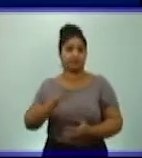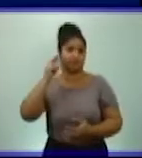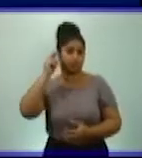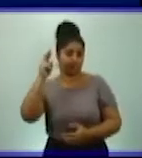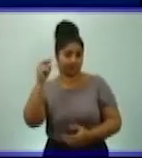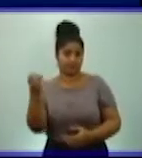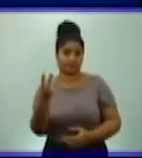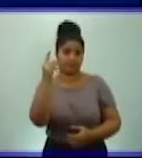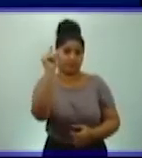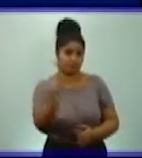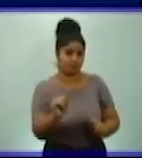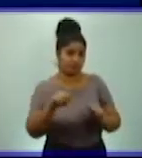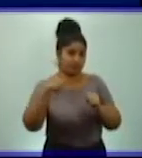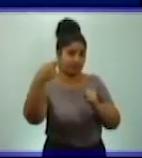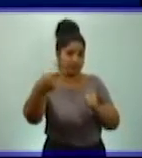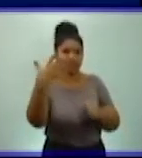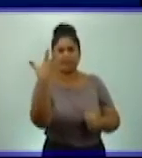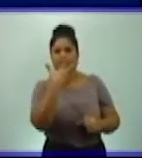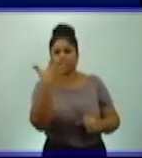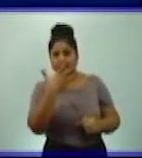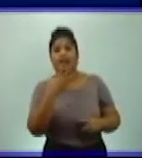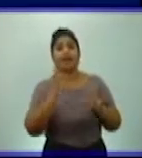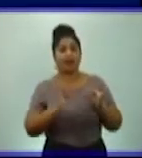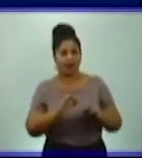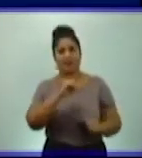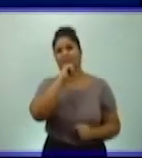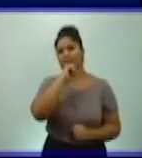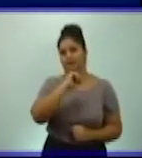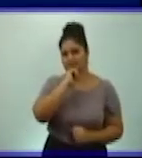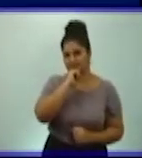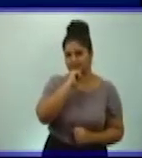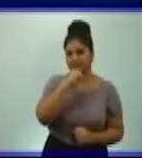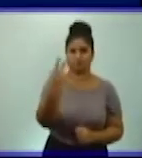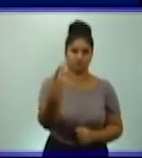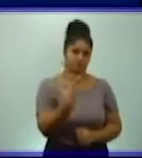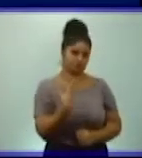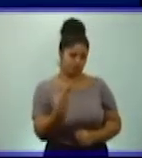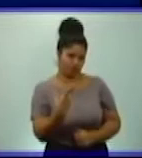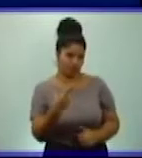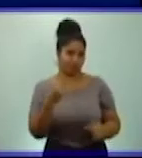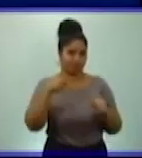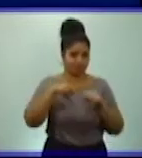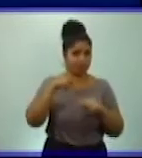guardan relación por su sentido? Que hay una red de palabras acá. En este caso,